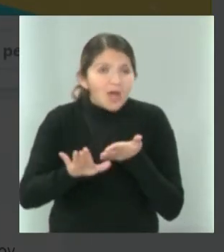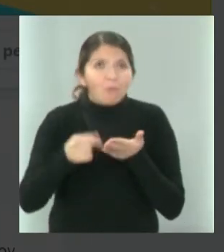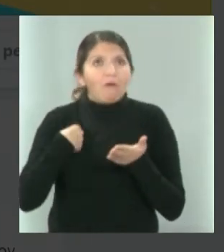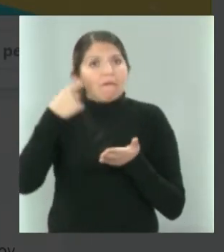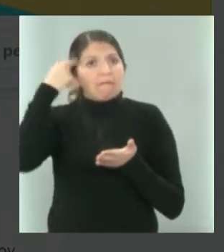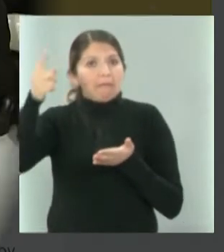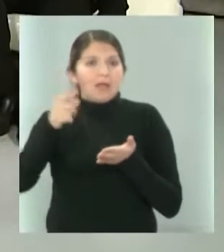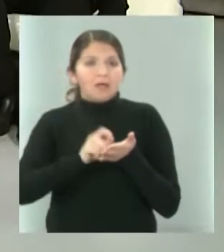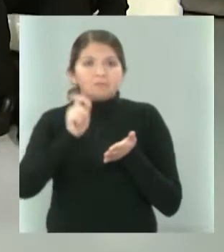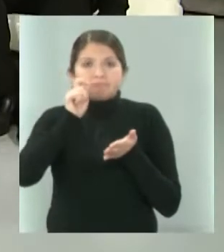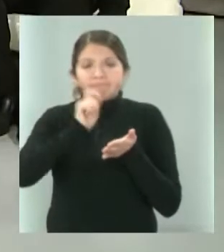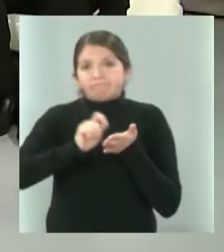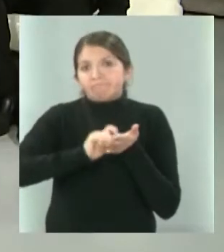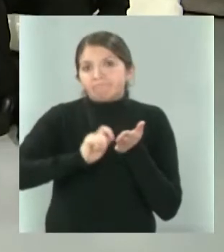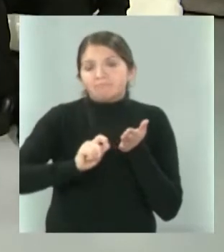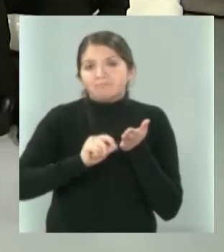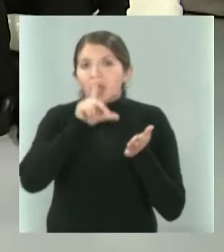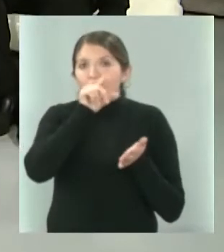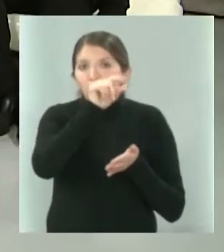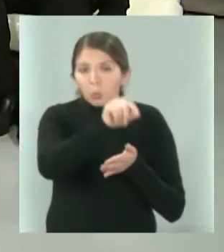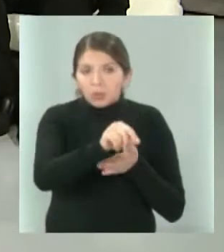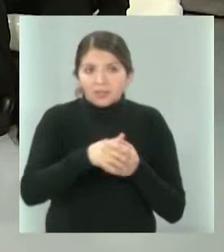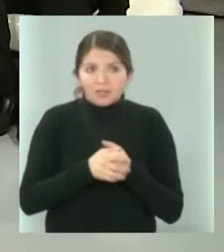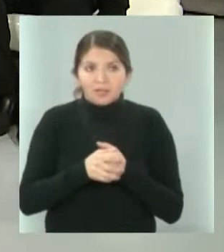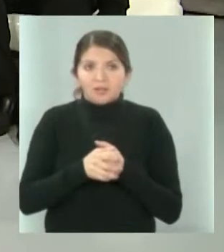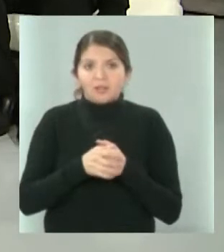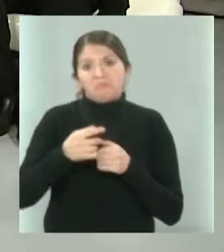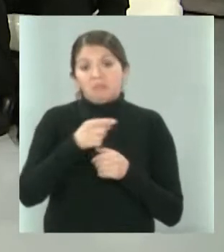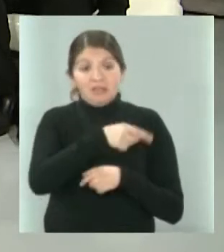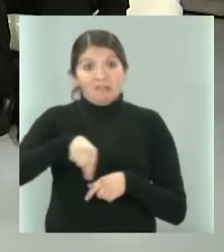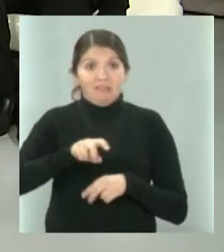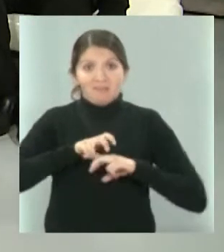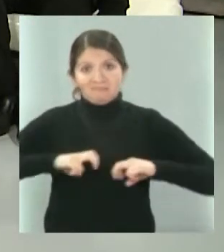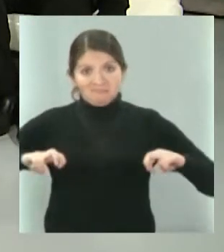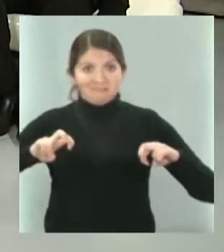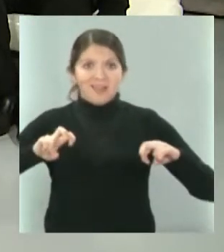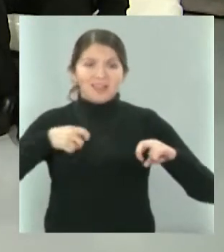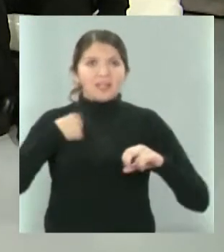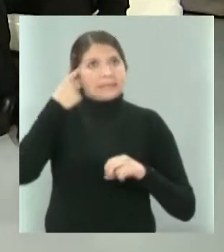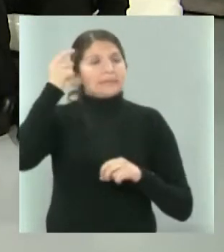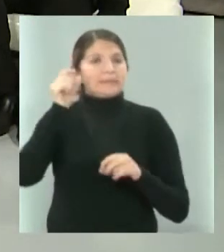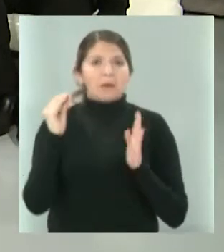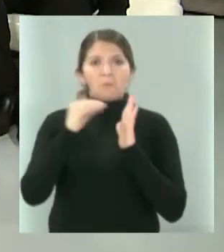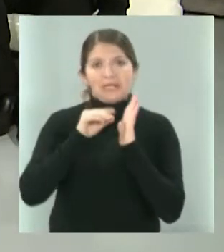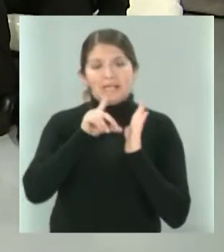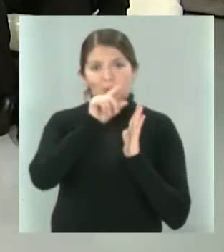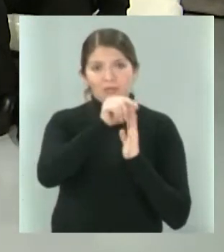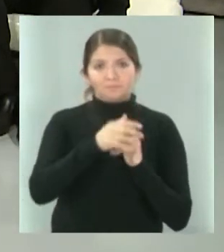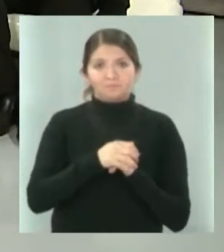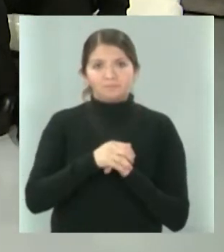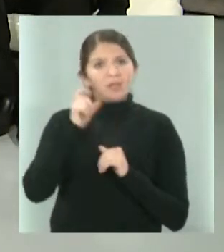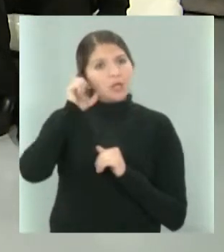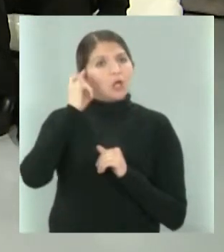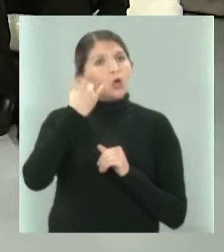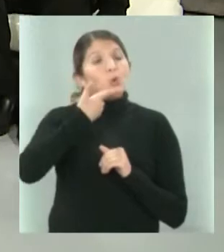Twitter, donde ellos nos cuentan ahí un pedacito que quieran compartir con quien nos están mirando. Bien. Gus. ¿Yo o